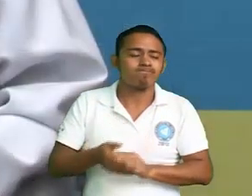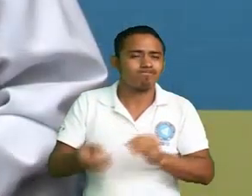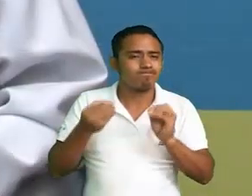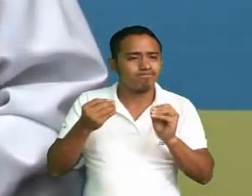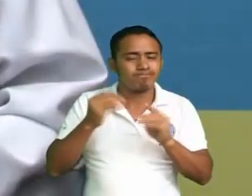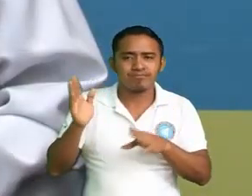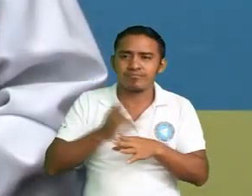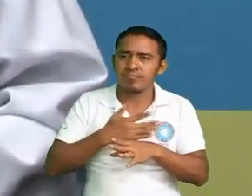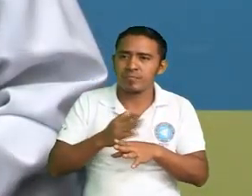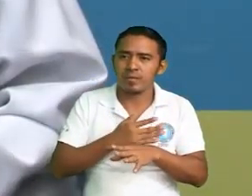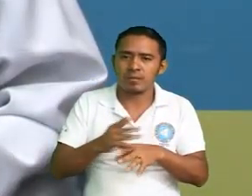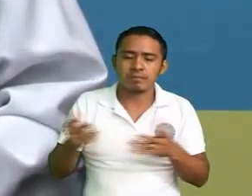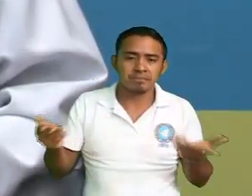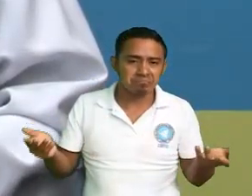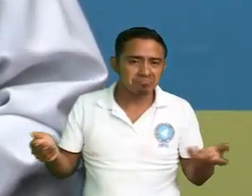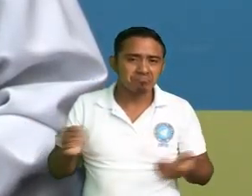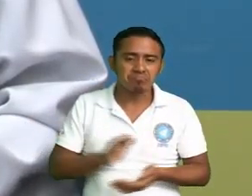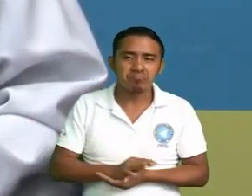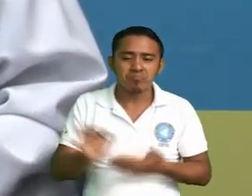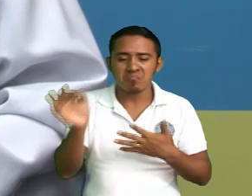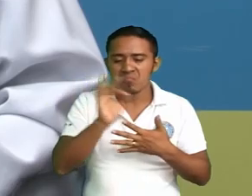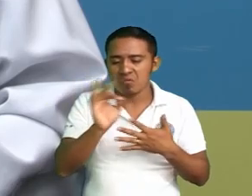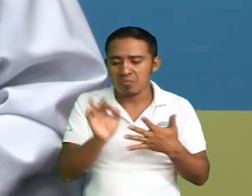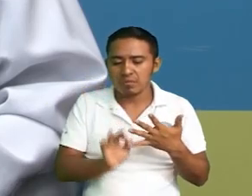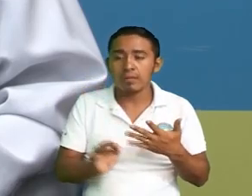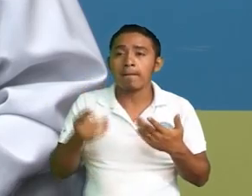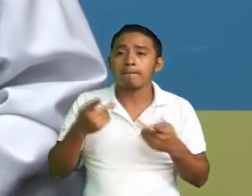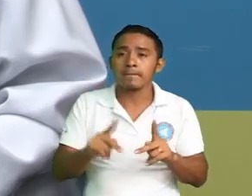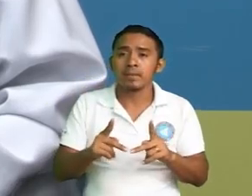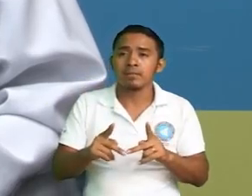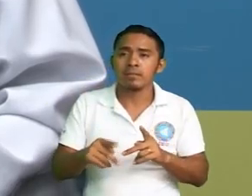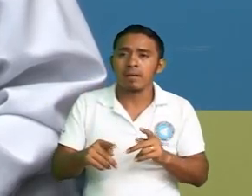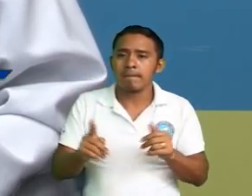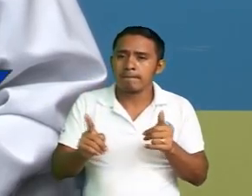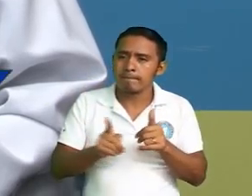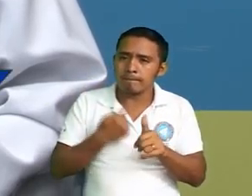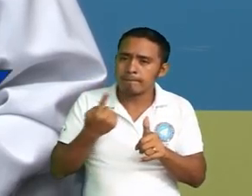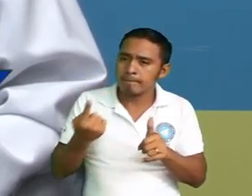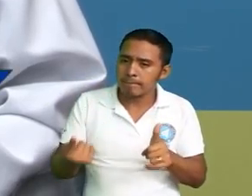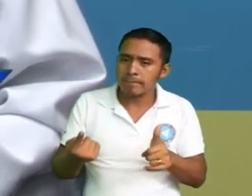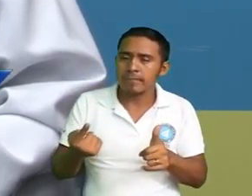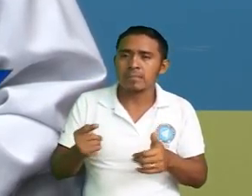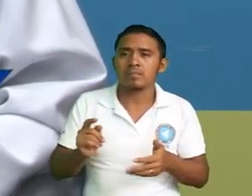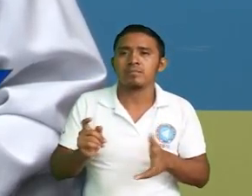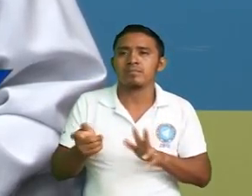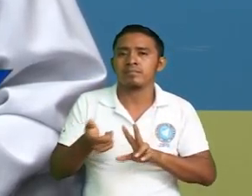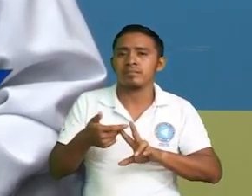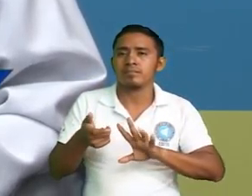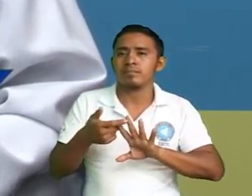puede ser las causas, pero la causa principal